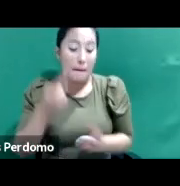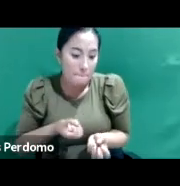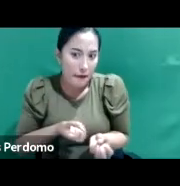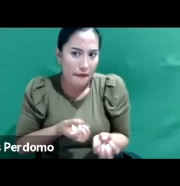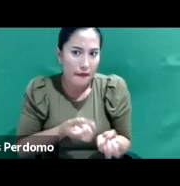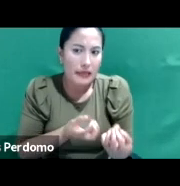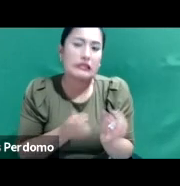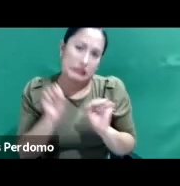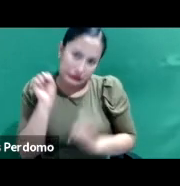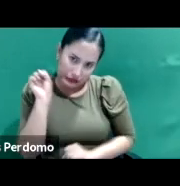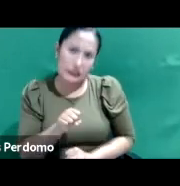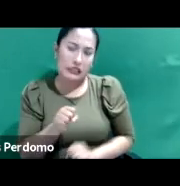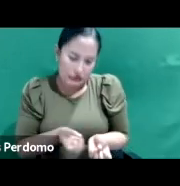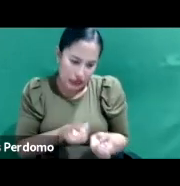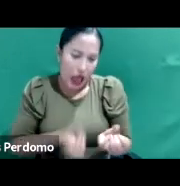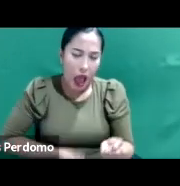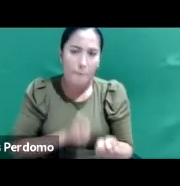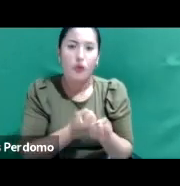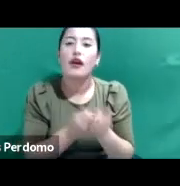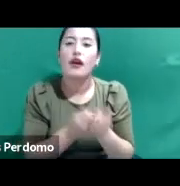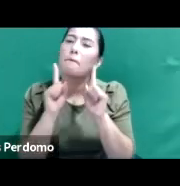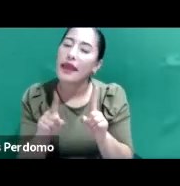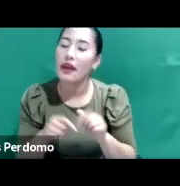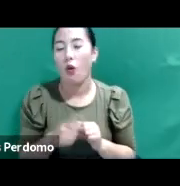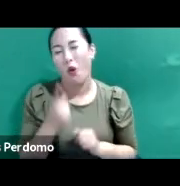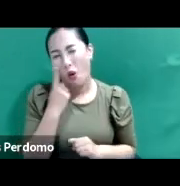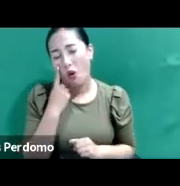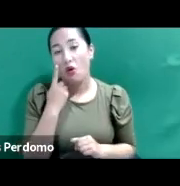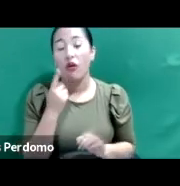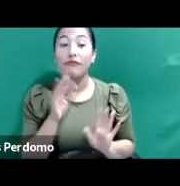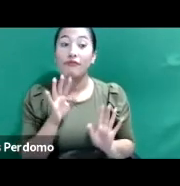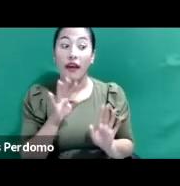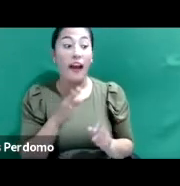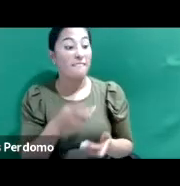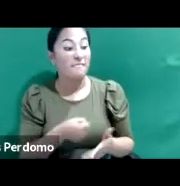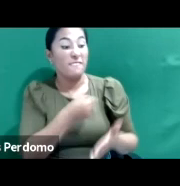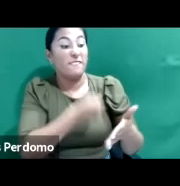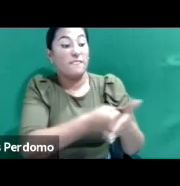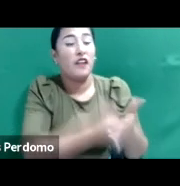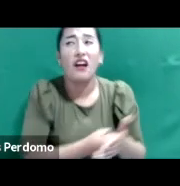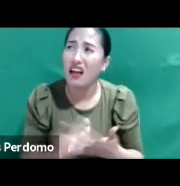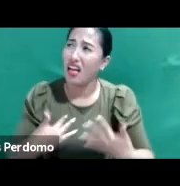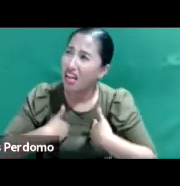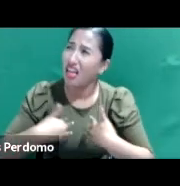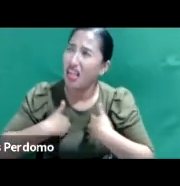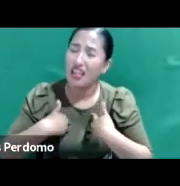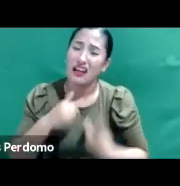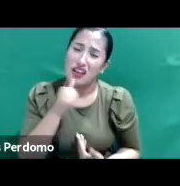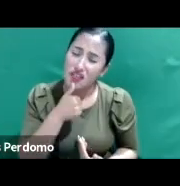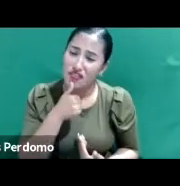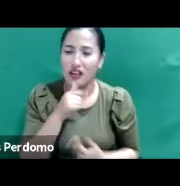pero también debemos evitar que el niño también sufra y tenemos que mirar esta parte también de una manera muy,